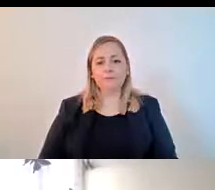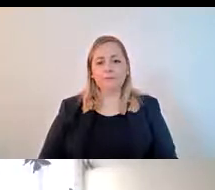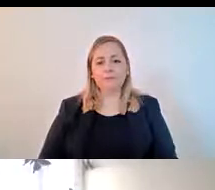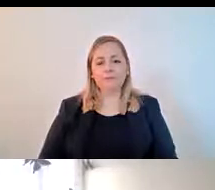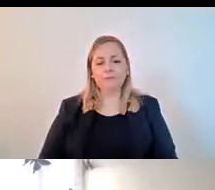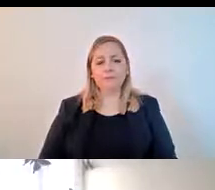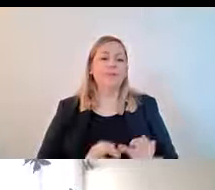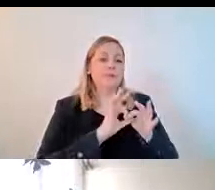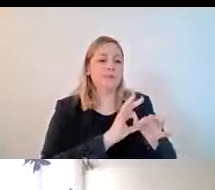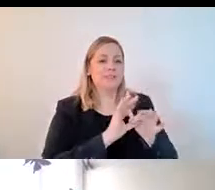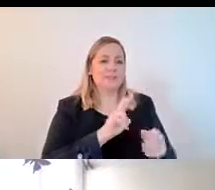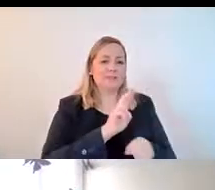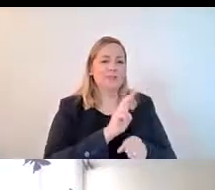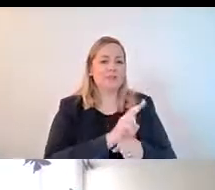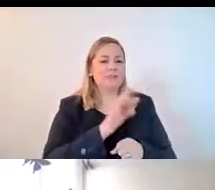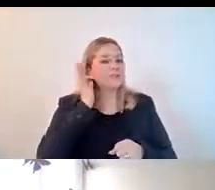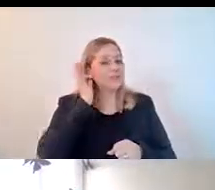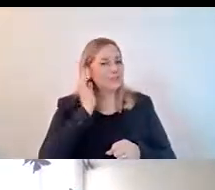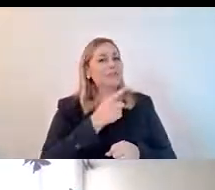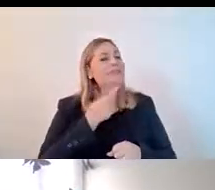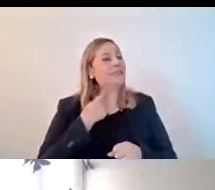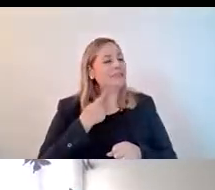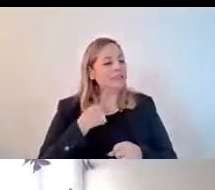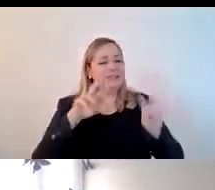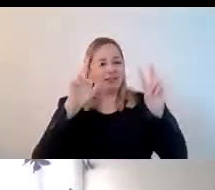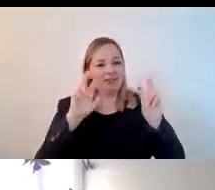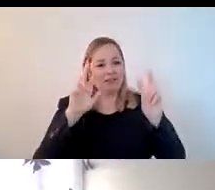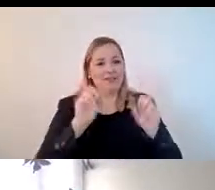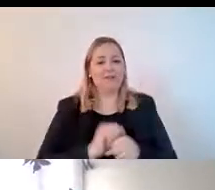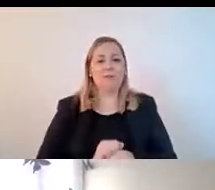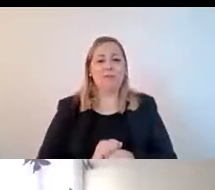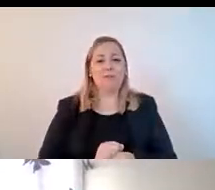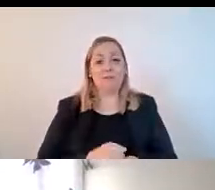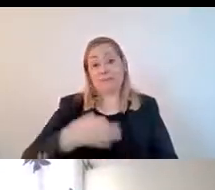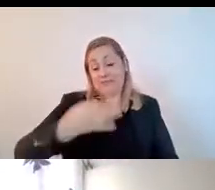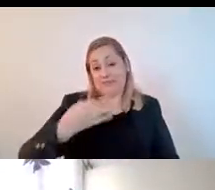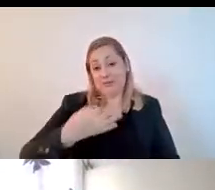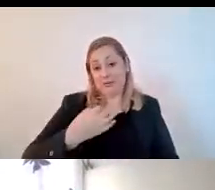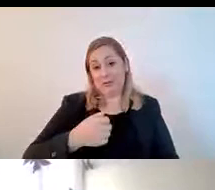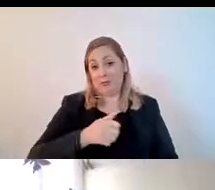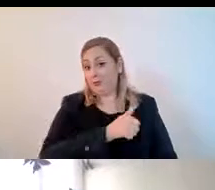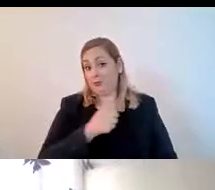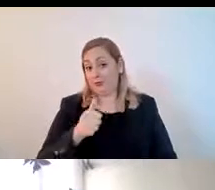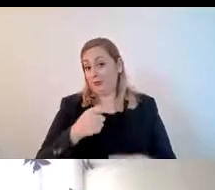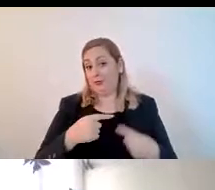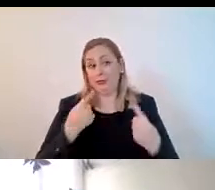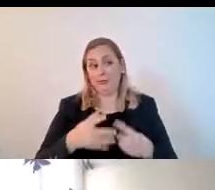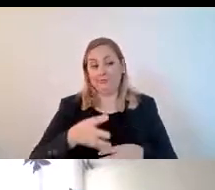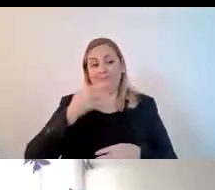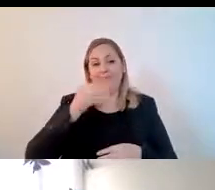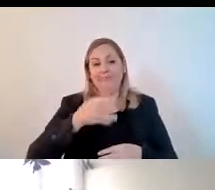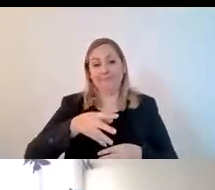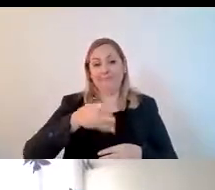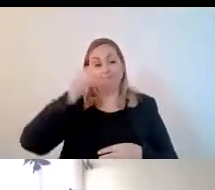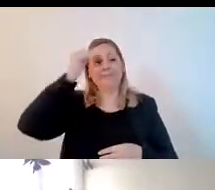Muchas gracias, profesora, por tan interesante tema. Seguramente a más de alguno de nosotros se nos vino a